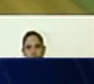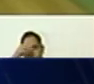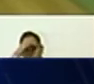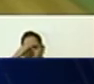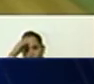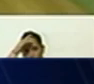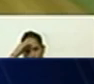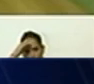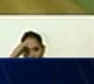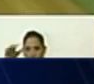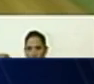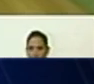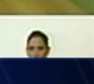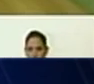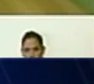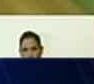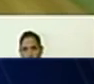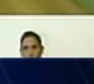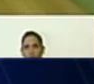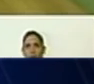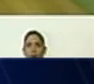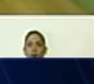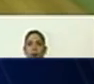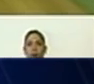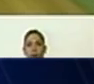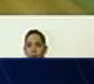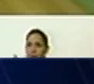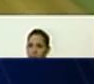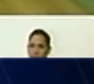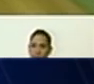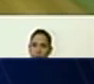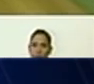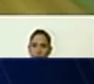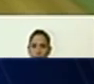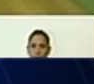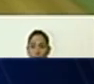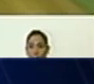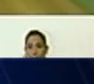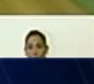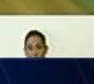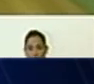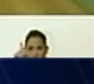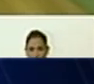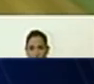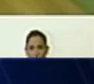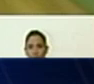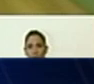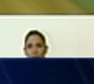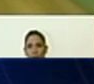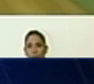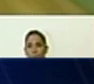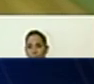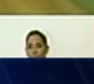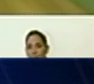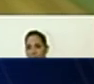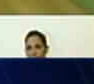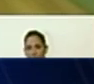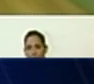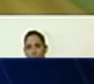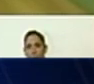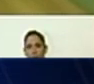conocimiento de las partes. Le estamos agradecidos a Barbados, a su primera ministra, por